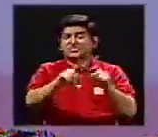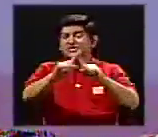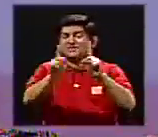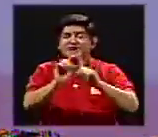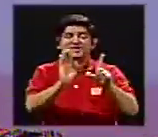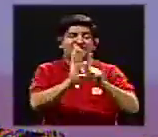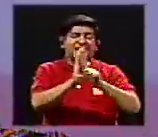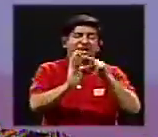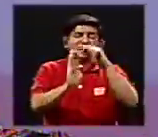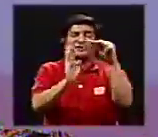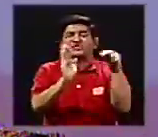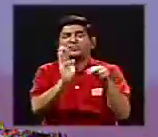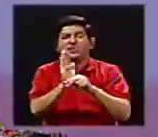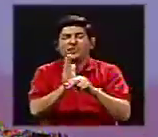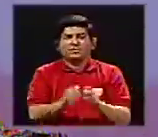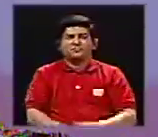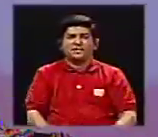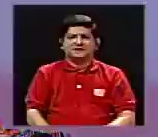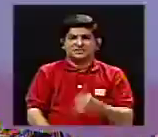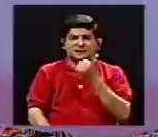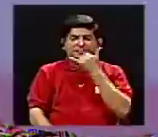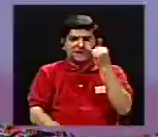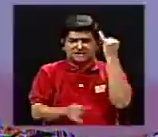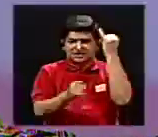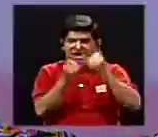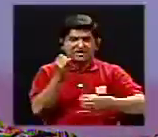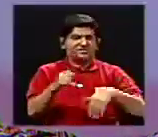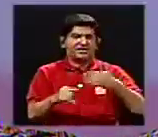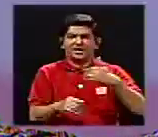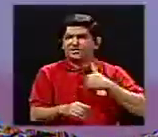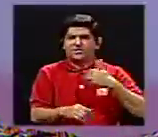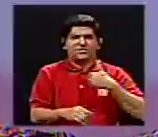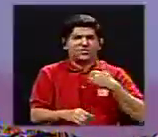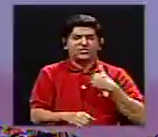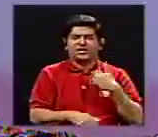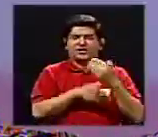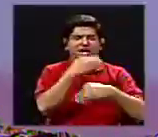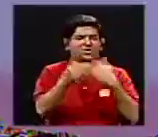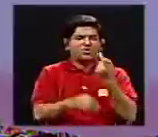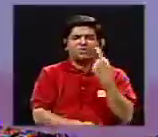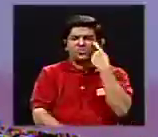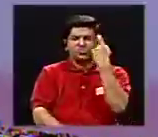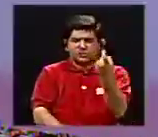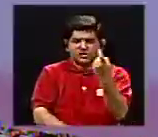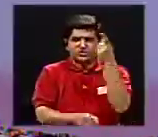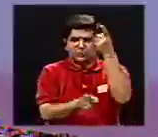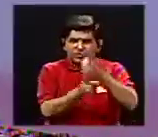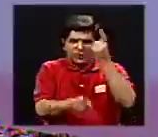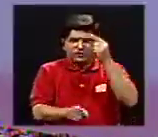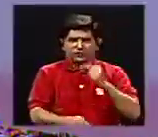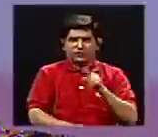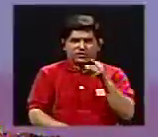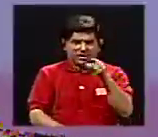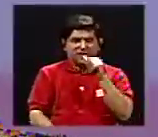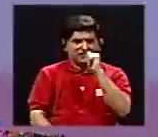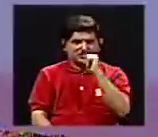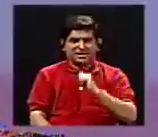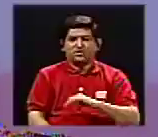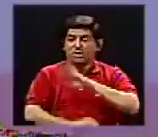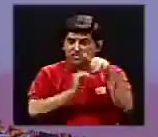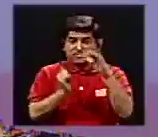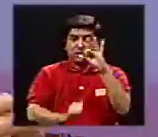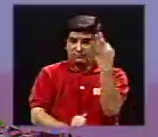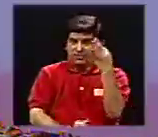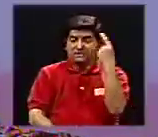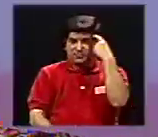y normativas ha hecho que más bien al final no se esté fiscalizando correctamente el agua, en todo